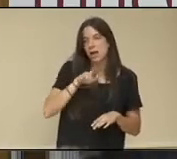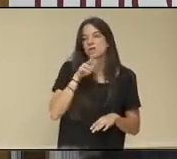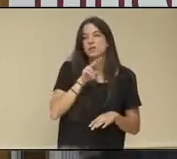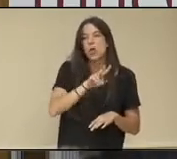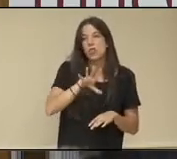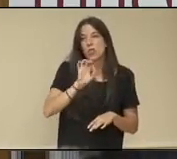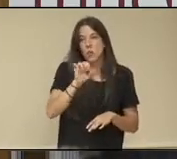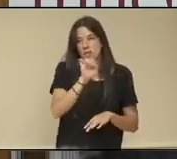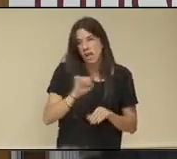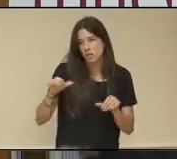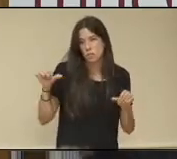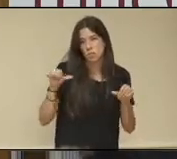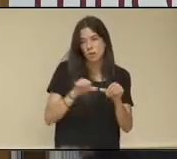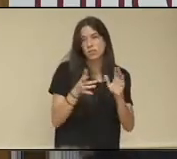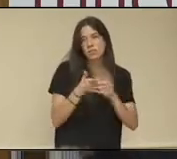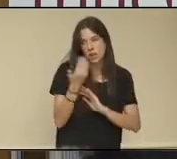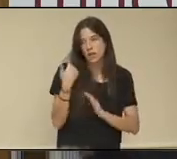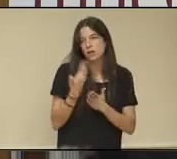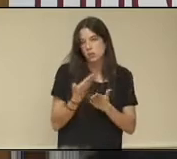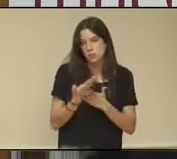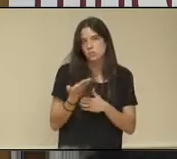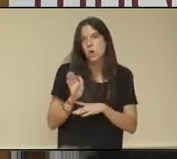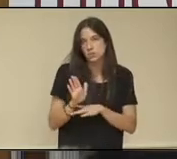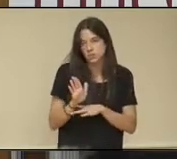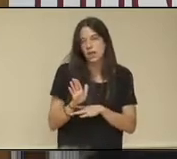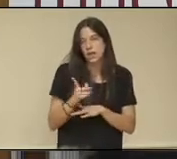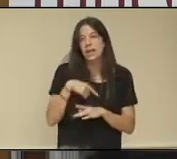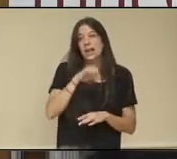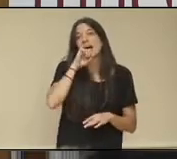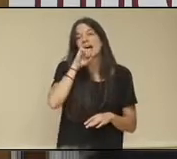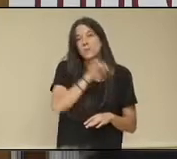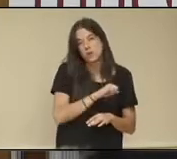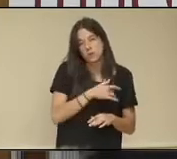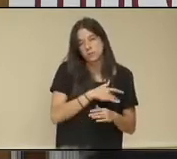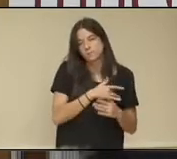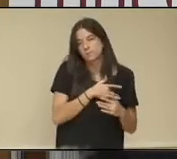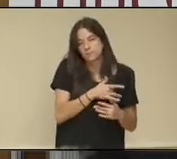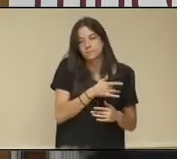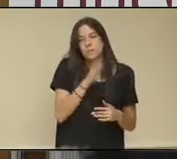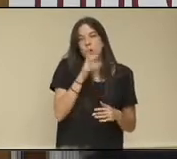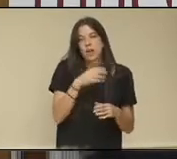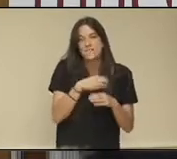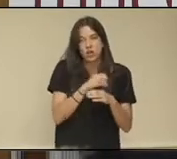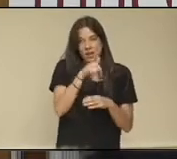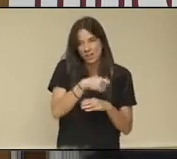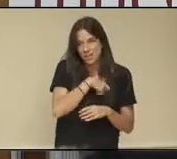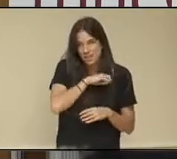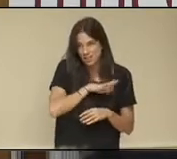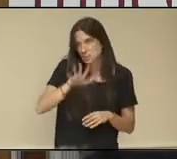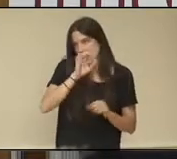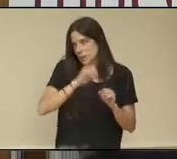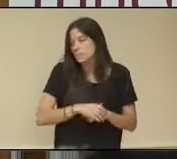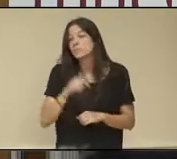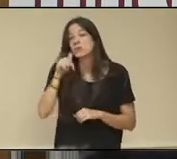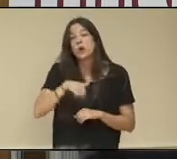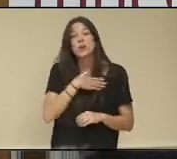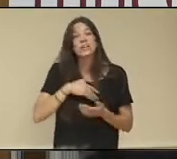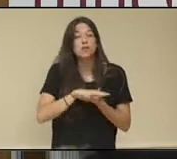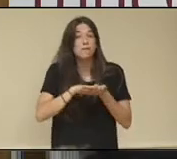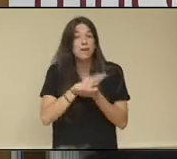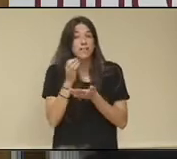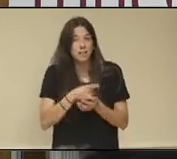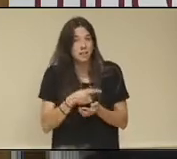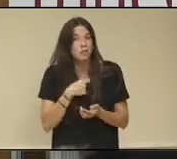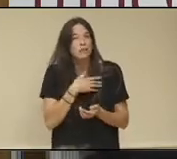muestra todo lo que es el amor por la biología en nuestro país. Lo que voy a hablar hoy es cambiar totalmente, vamos